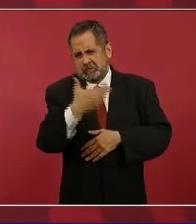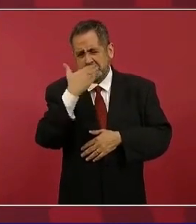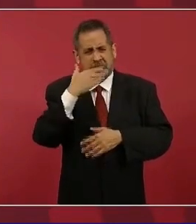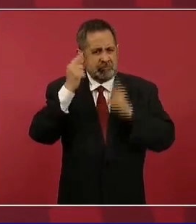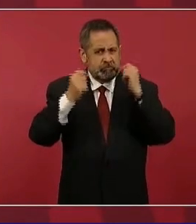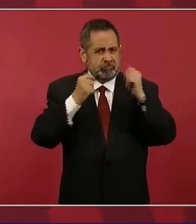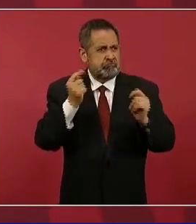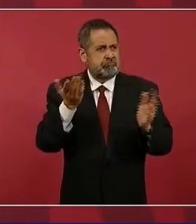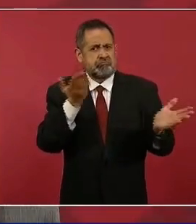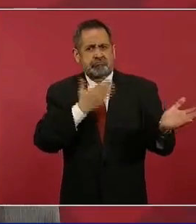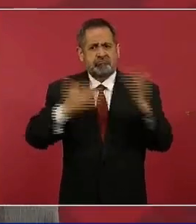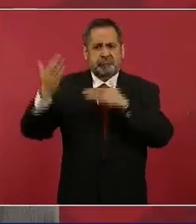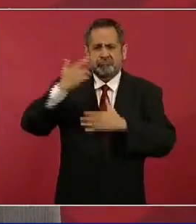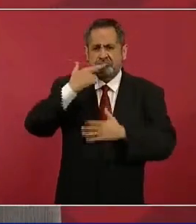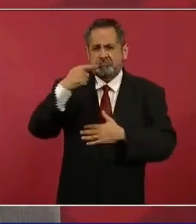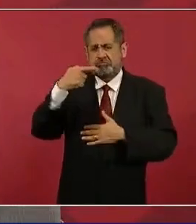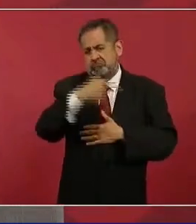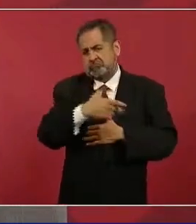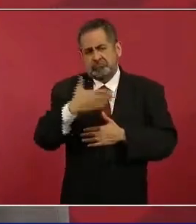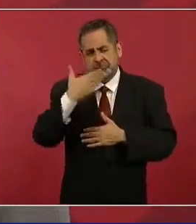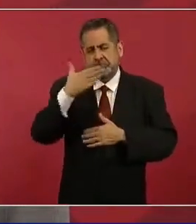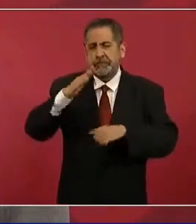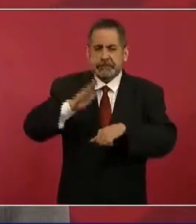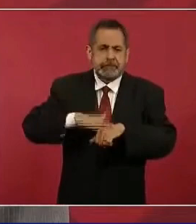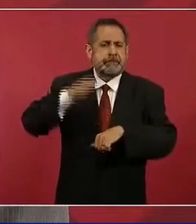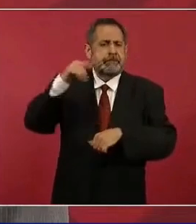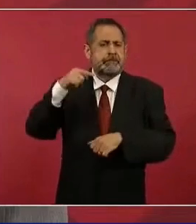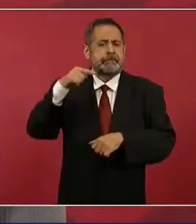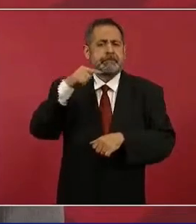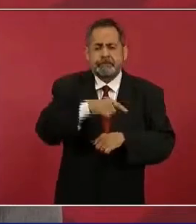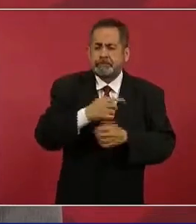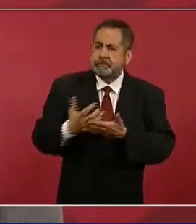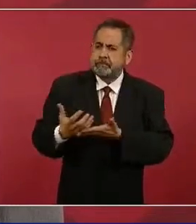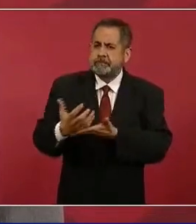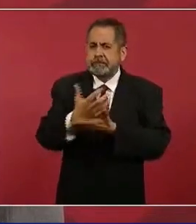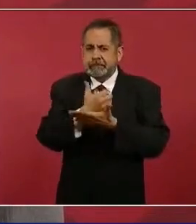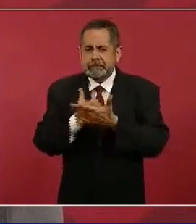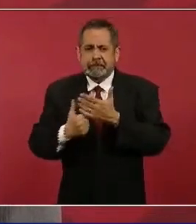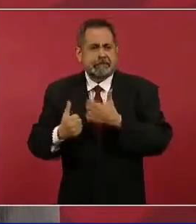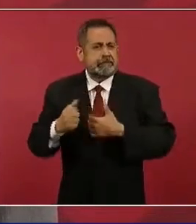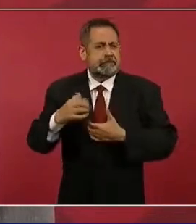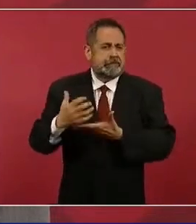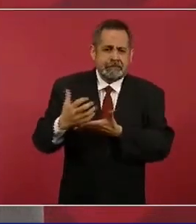más exitoso. Es el que más divisas